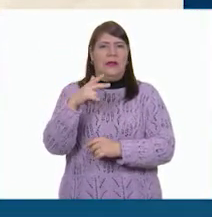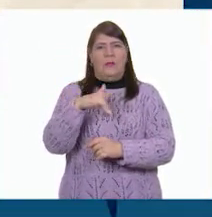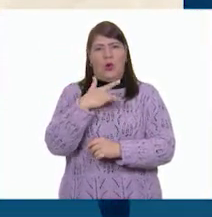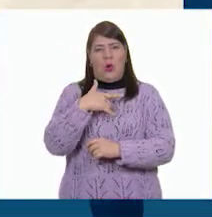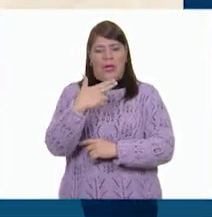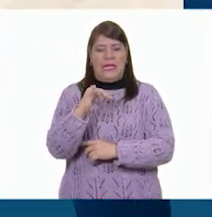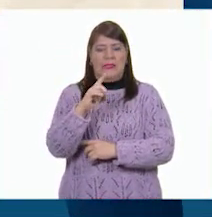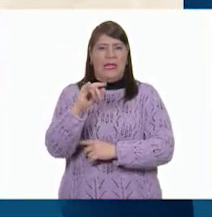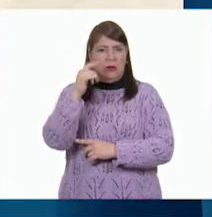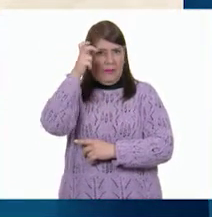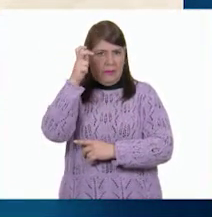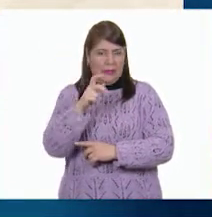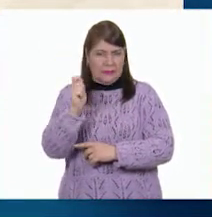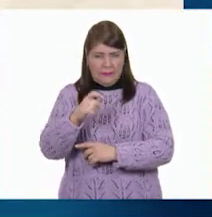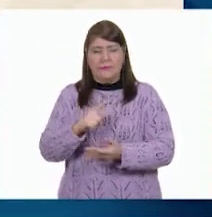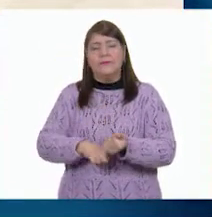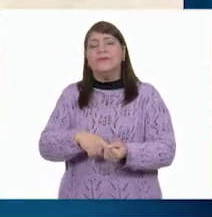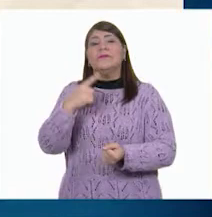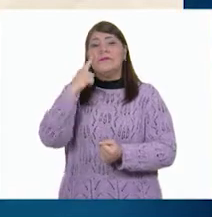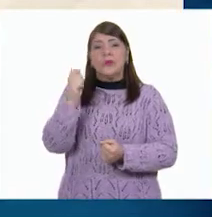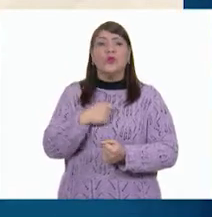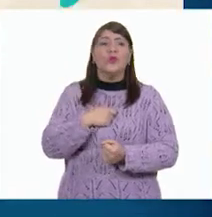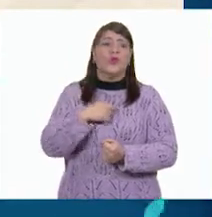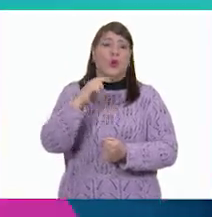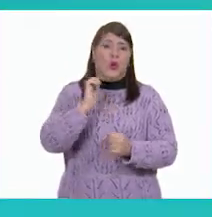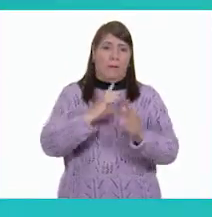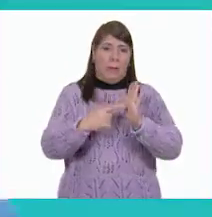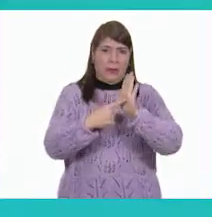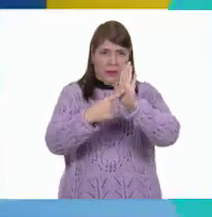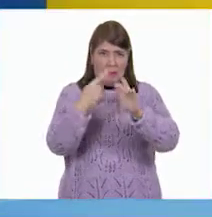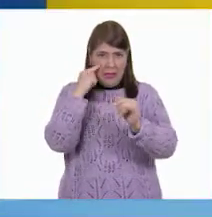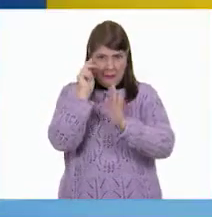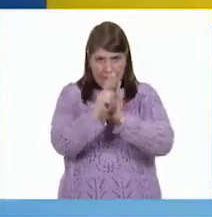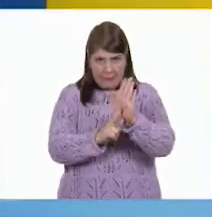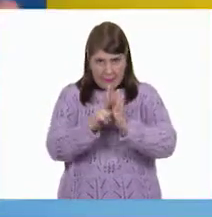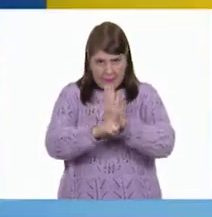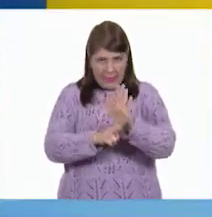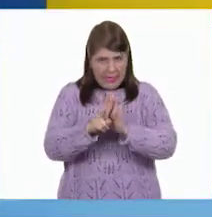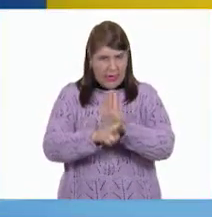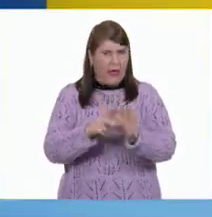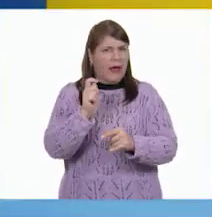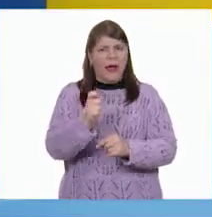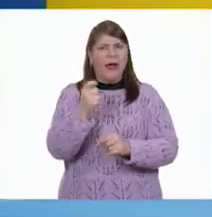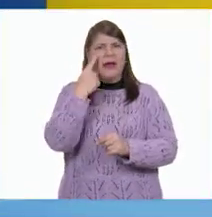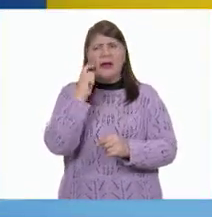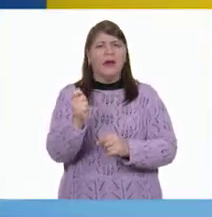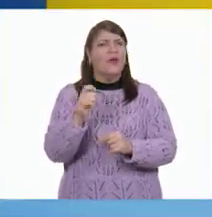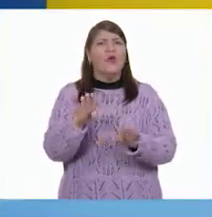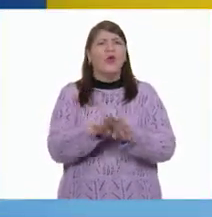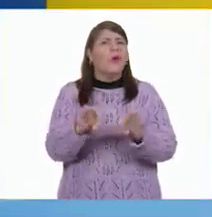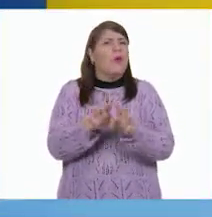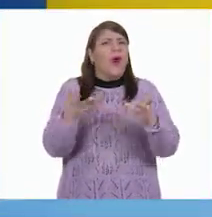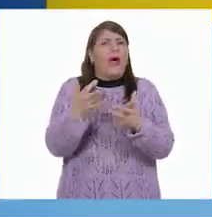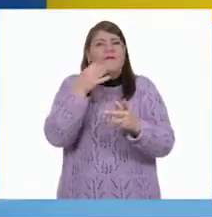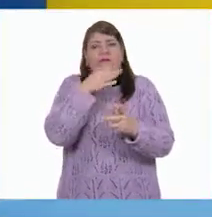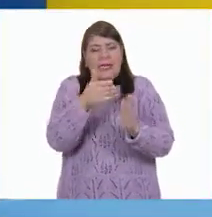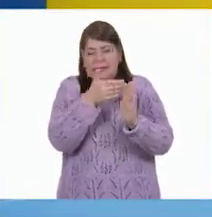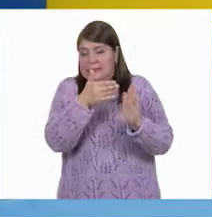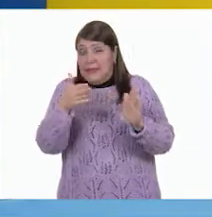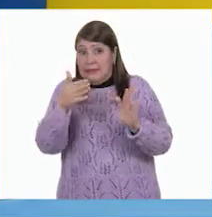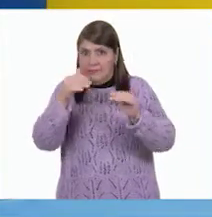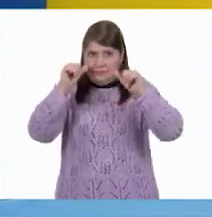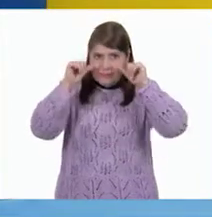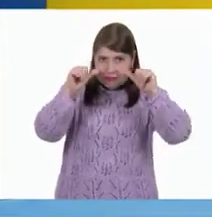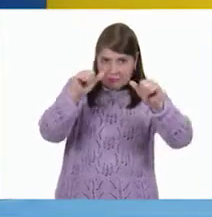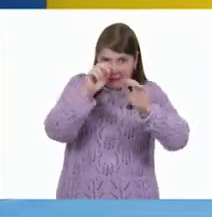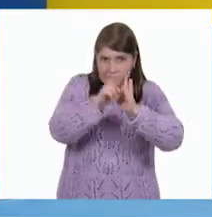seguir avanzando, les invito a que veamos el siguiente video que nos va a contar cómo es que se celebró este acontecimiento. Pongan mucha